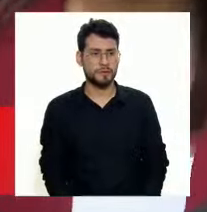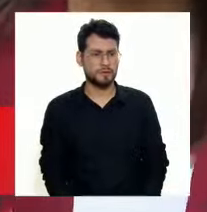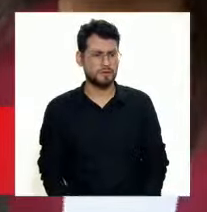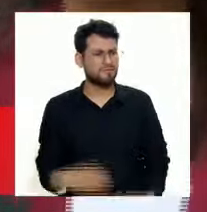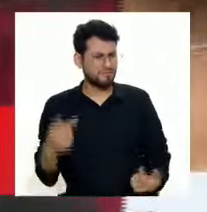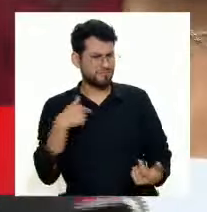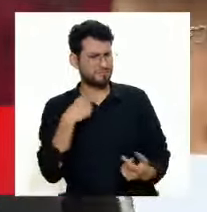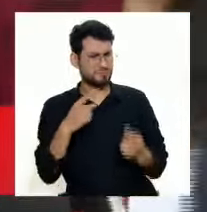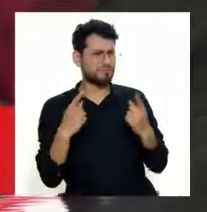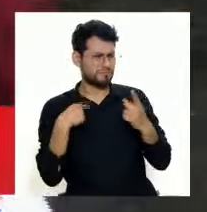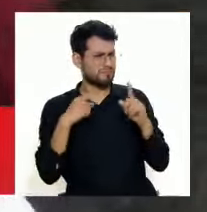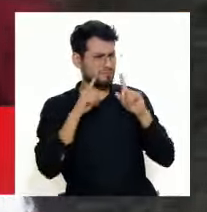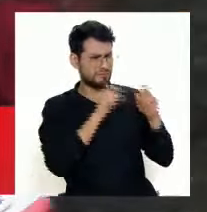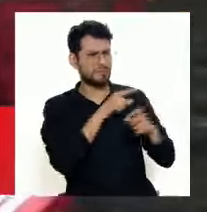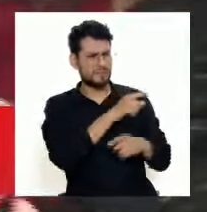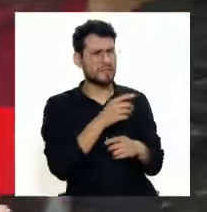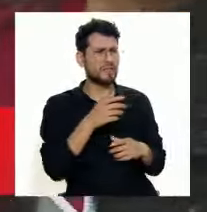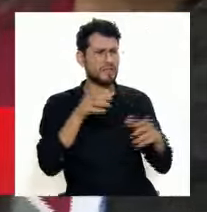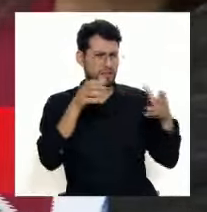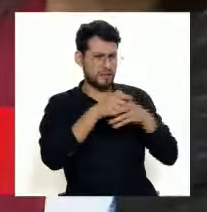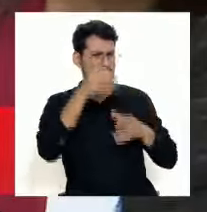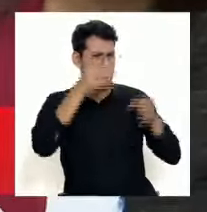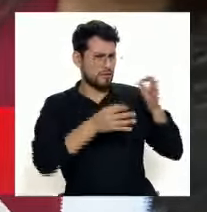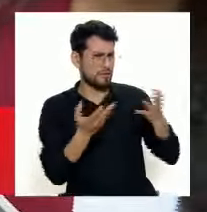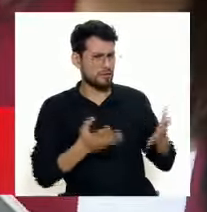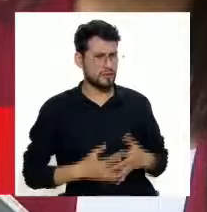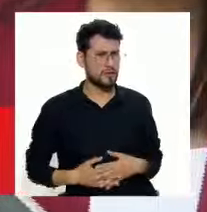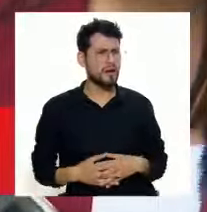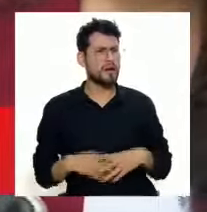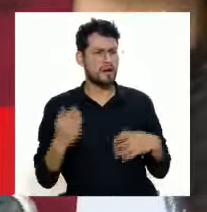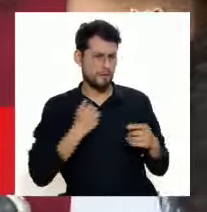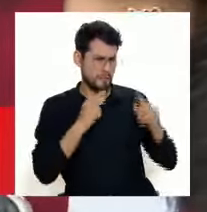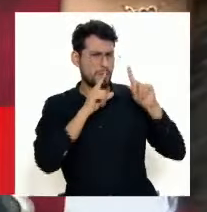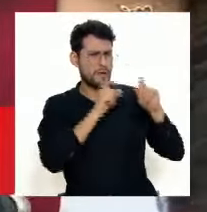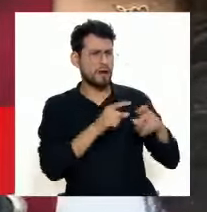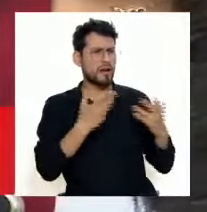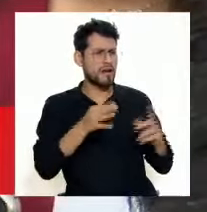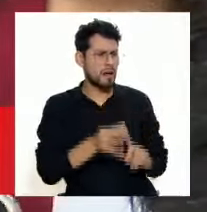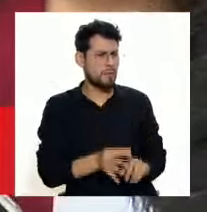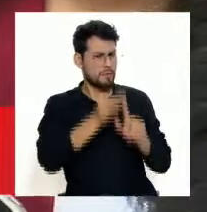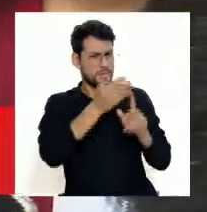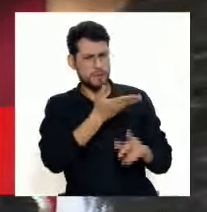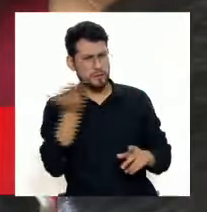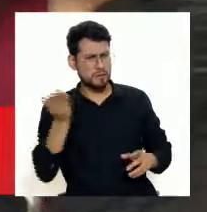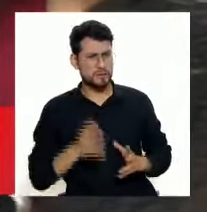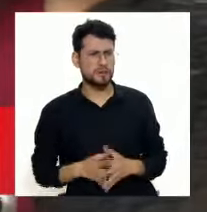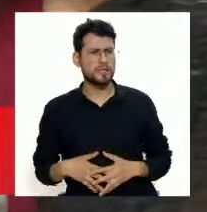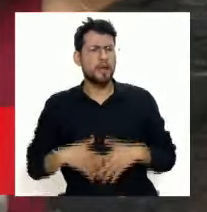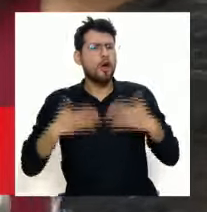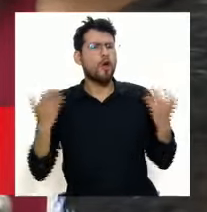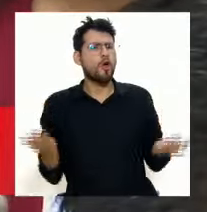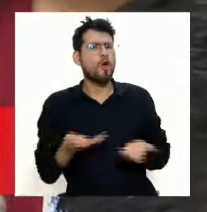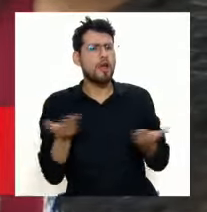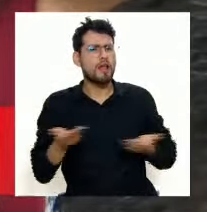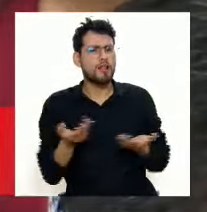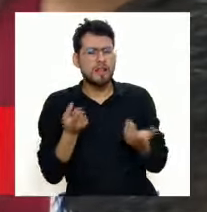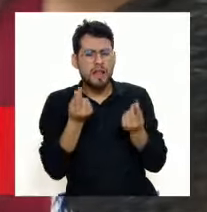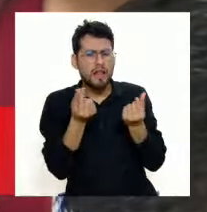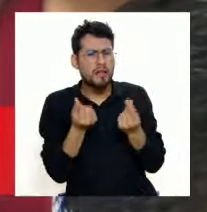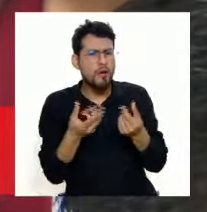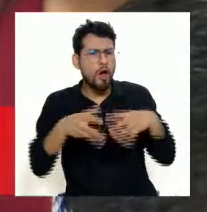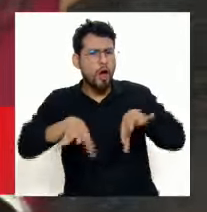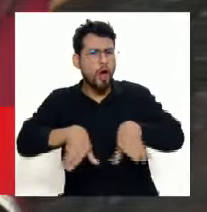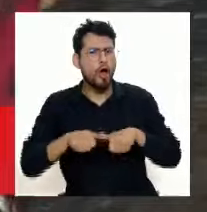Y me sumo a la pregunta que ella le ha hecho a la sala. Le hacemos esta pregunta a los especialistas. ¿Dónde está el lavado